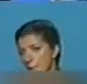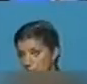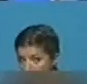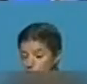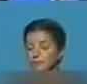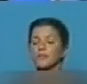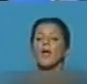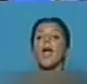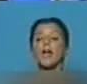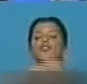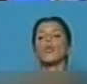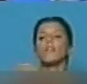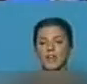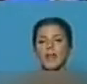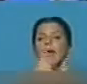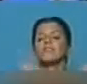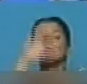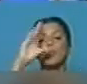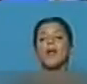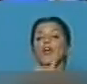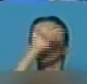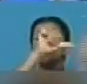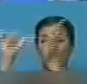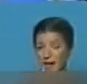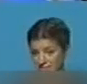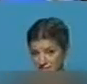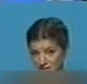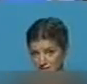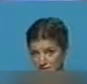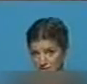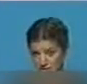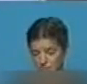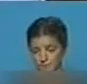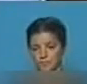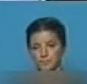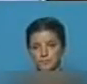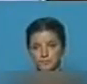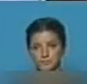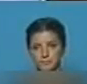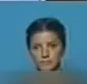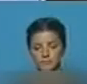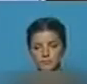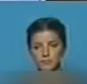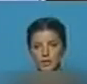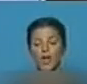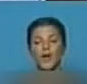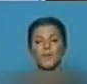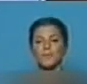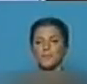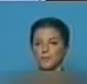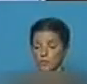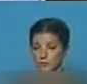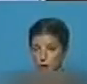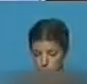y proviene de tribunales extranjeros, de jueces extranjeros y de especuladores extranjeros. El rol que nosotros tenemos